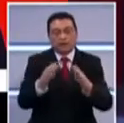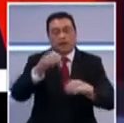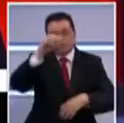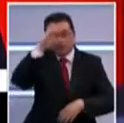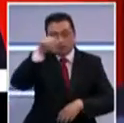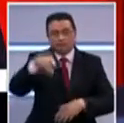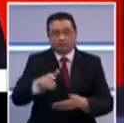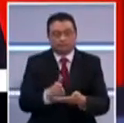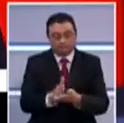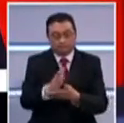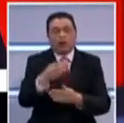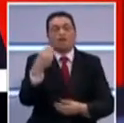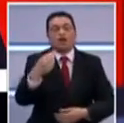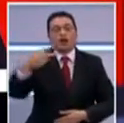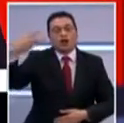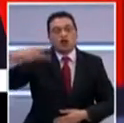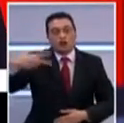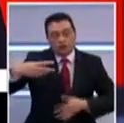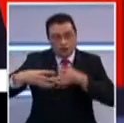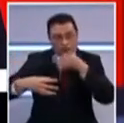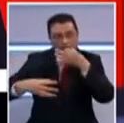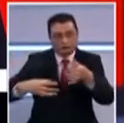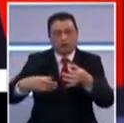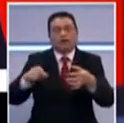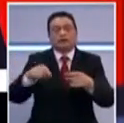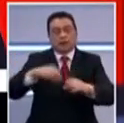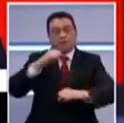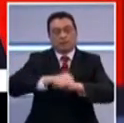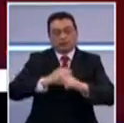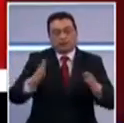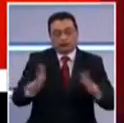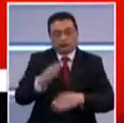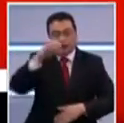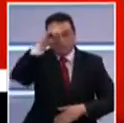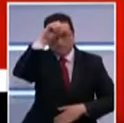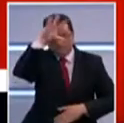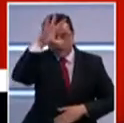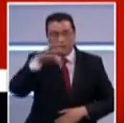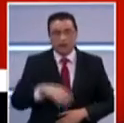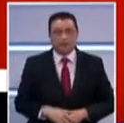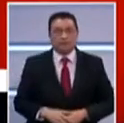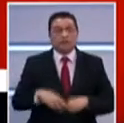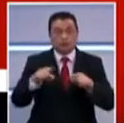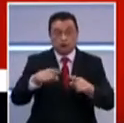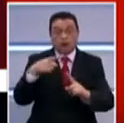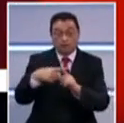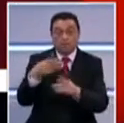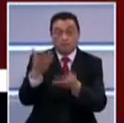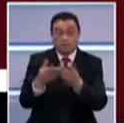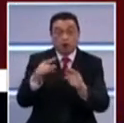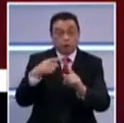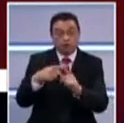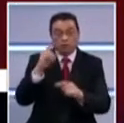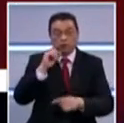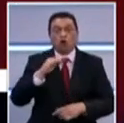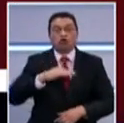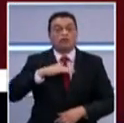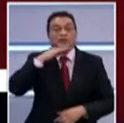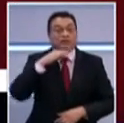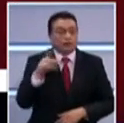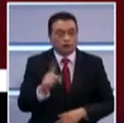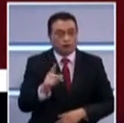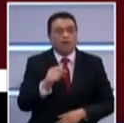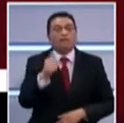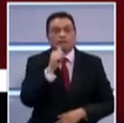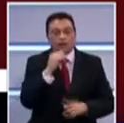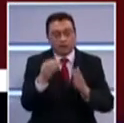partir por esta buena noticia para este sector de la minería hay una noticia que así evaluado como positiva pero necesariamente como suficiente al contrario